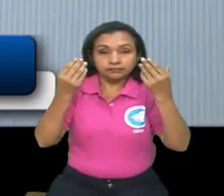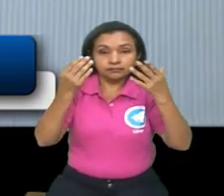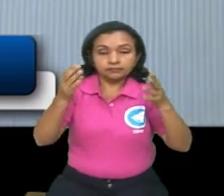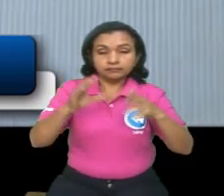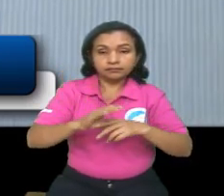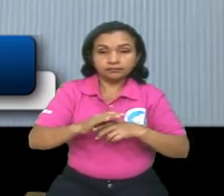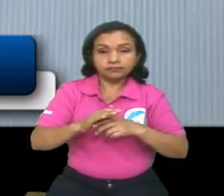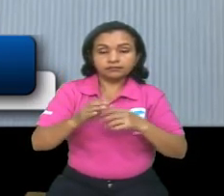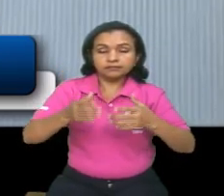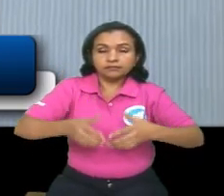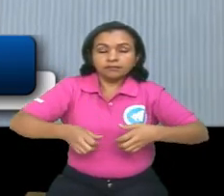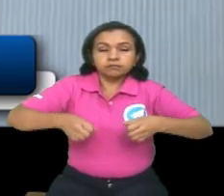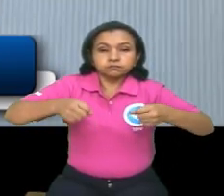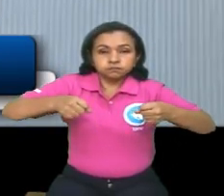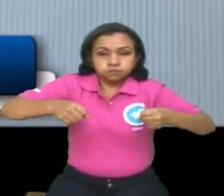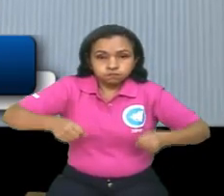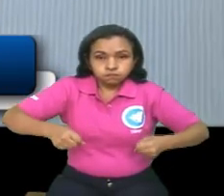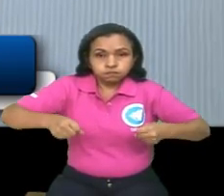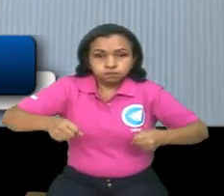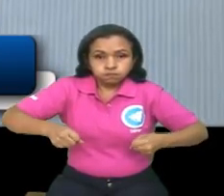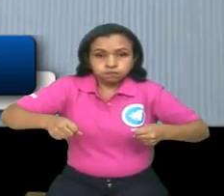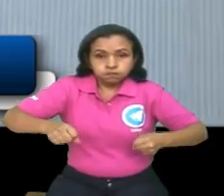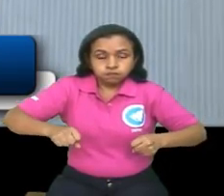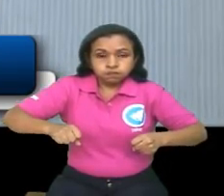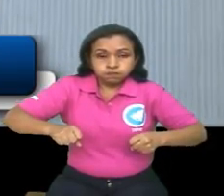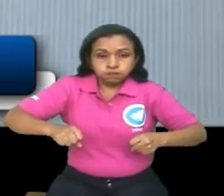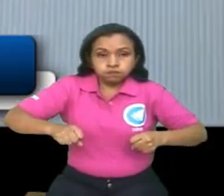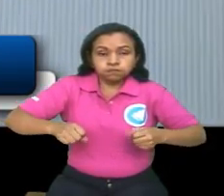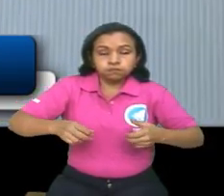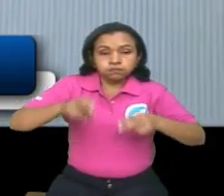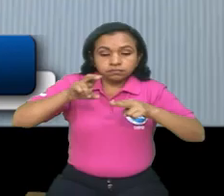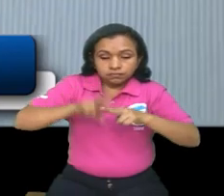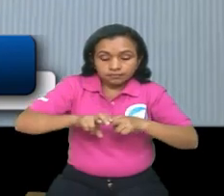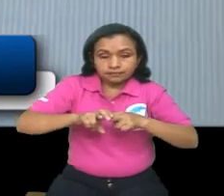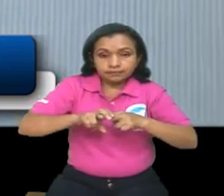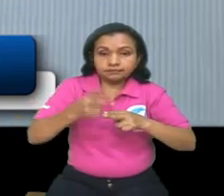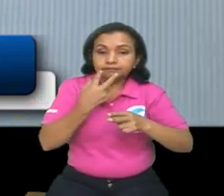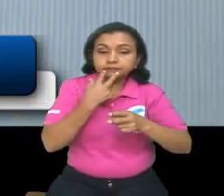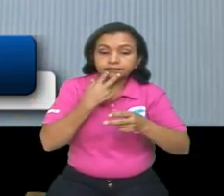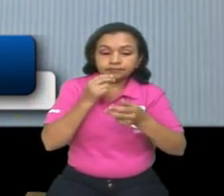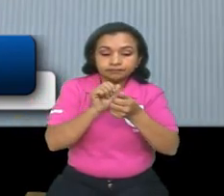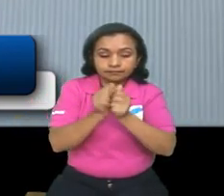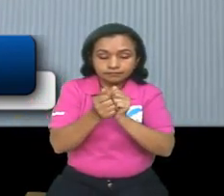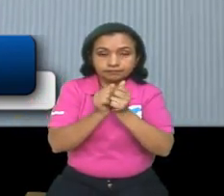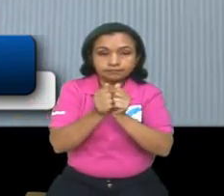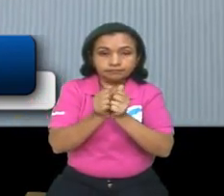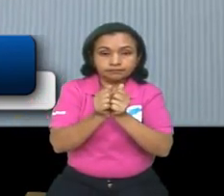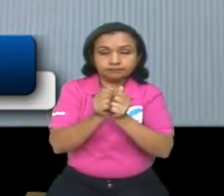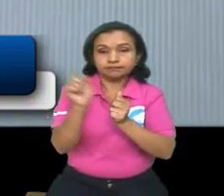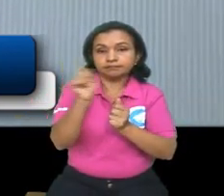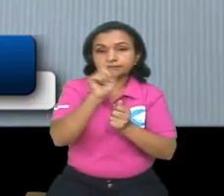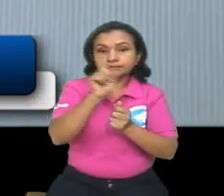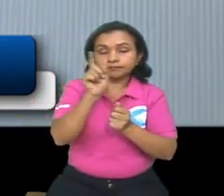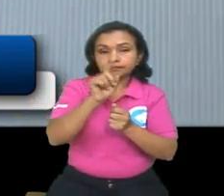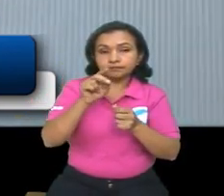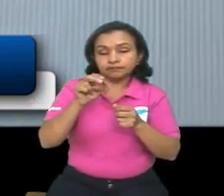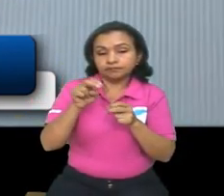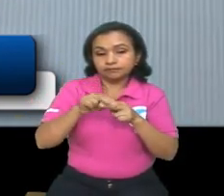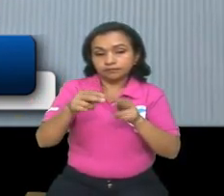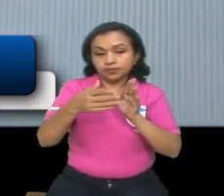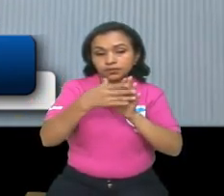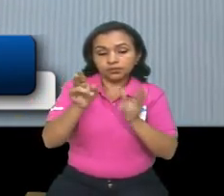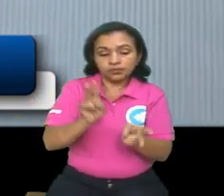de por la obesidad y por el sedentarismo, la falta de ejercicio. Mientras de que el cáncer cervicouterino no nos vamos por allí, vamos principalmente por la